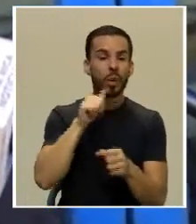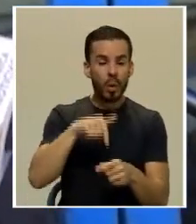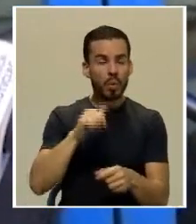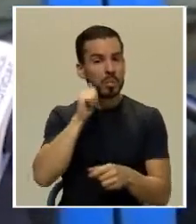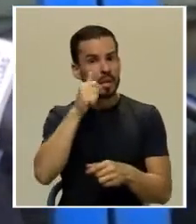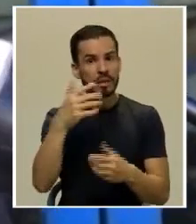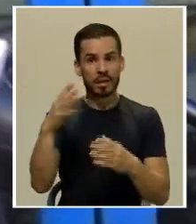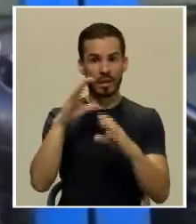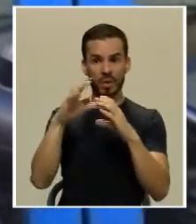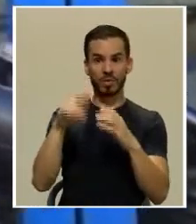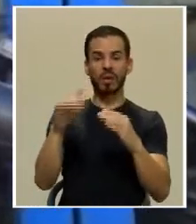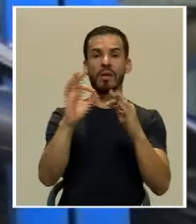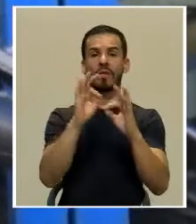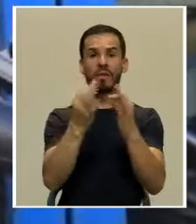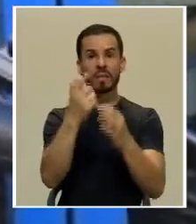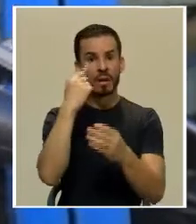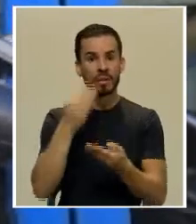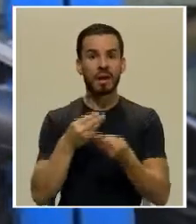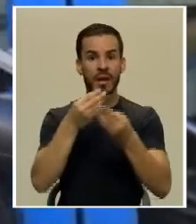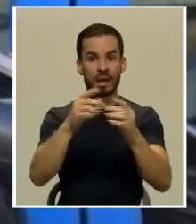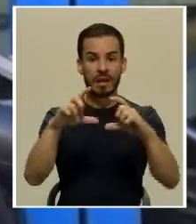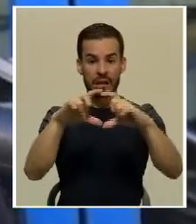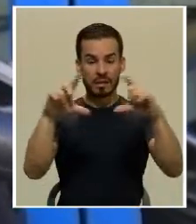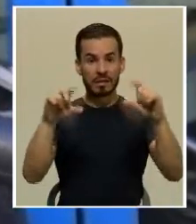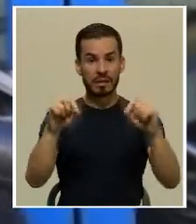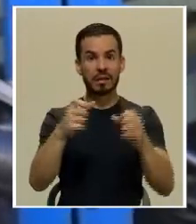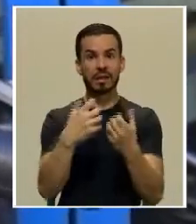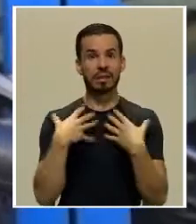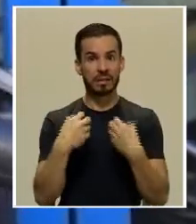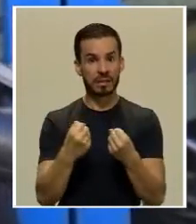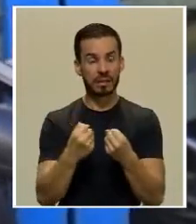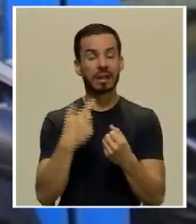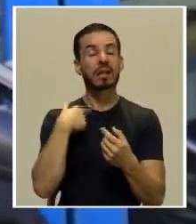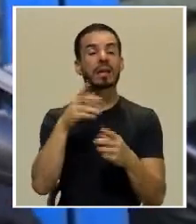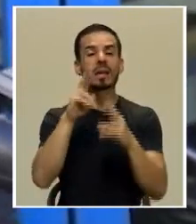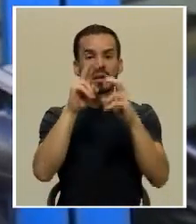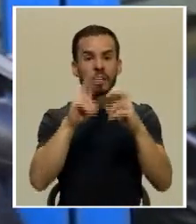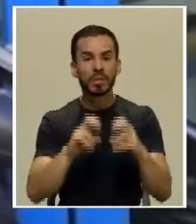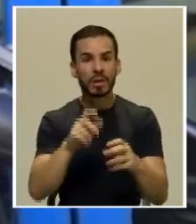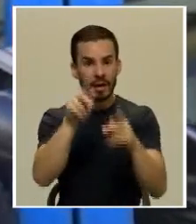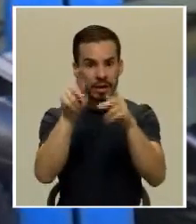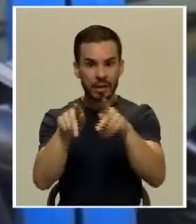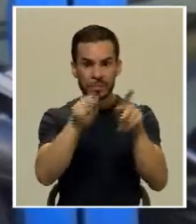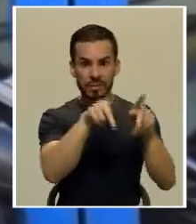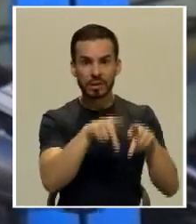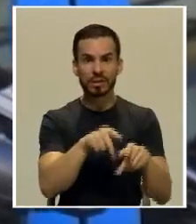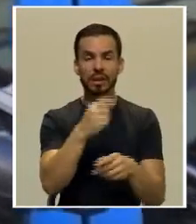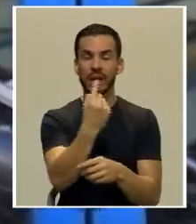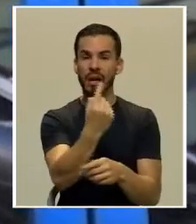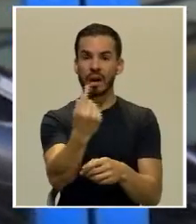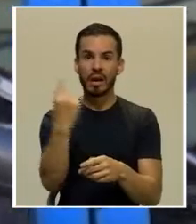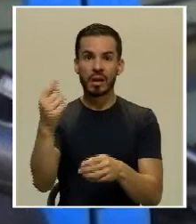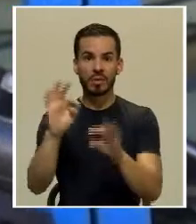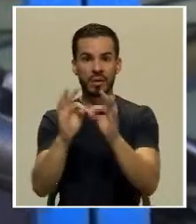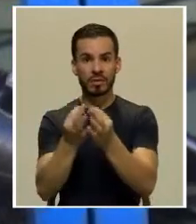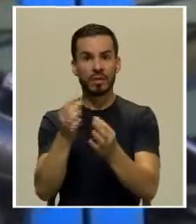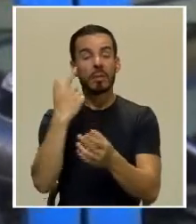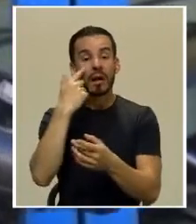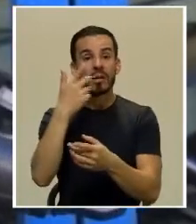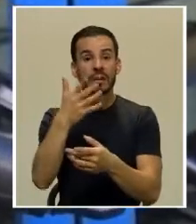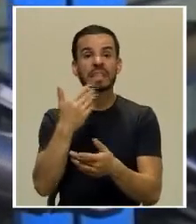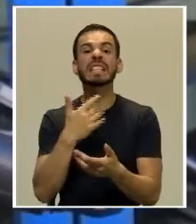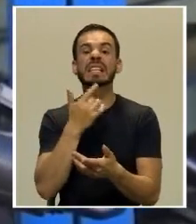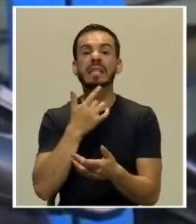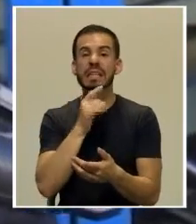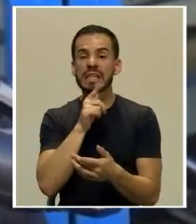hoy y mañana se comunican con las familias para girarle las órdenes sanitarias y hacer las pruebas a las personas. Llamamos cada una de las familias para ver